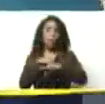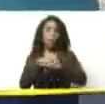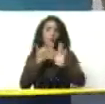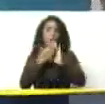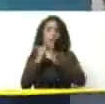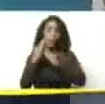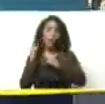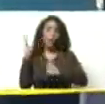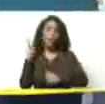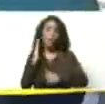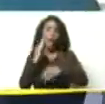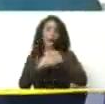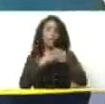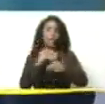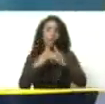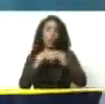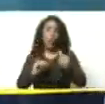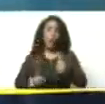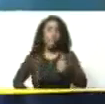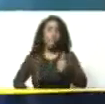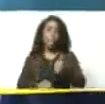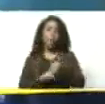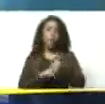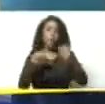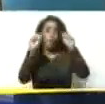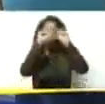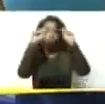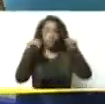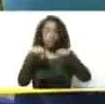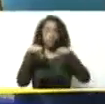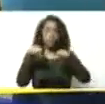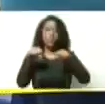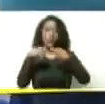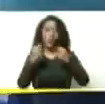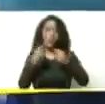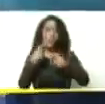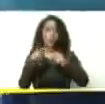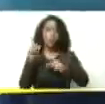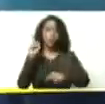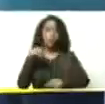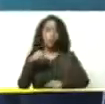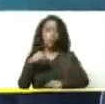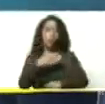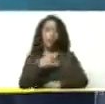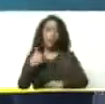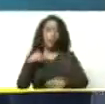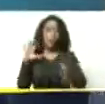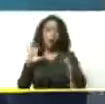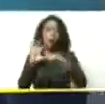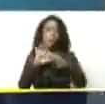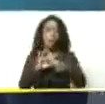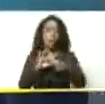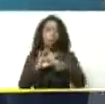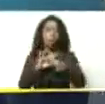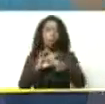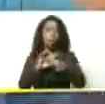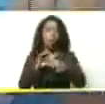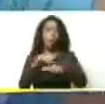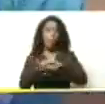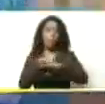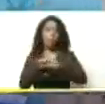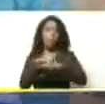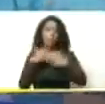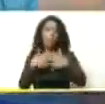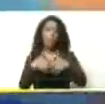que viene ando todo un empujó tres a traer los circuitos económicos pero también quisiéramos articular articular con el ministerio de